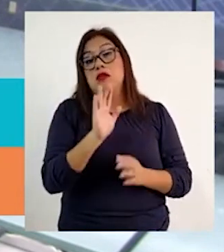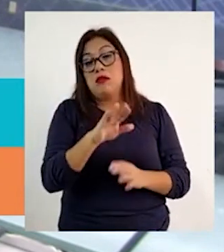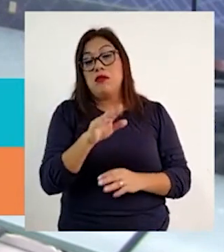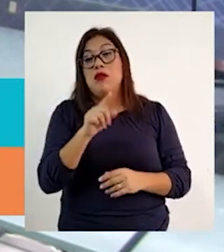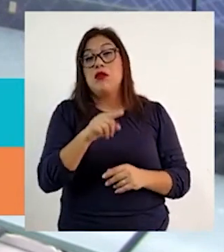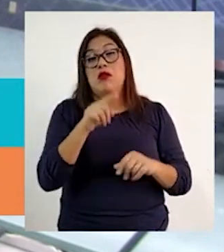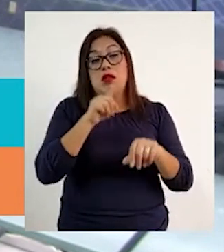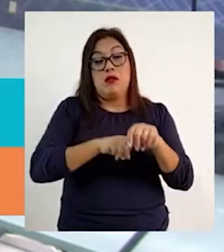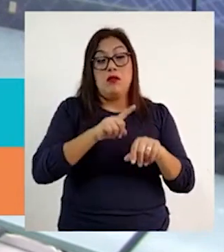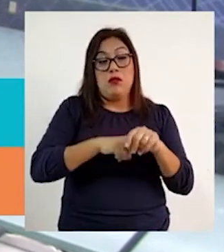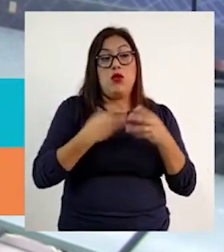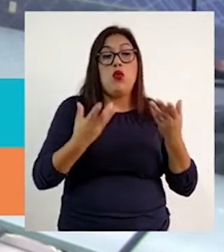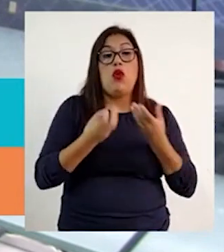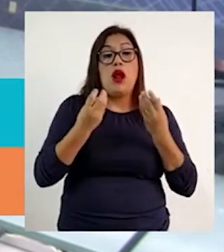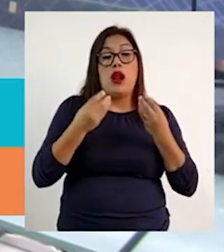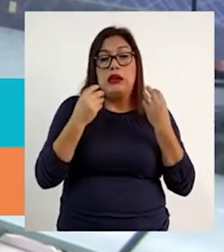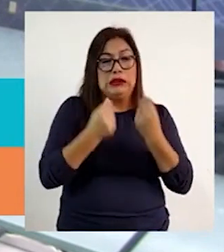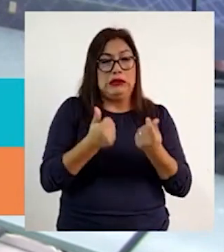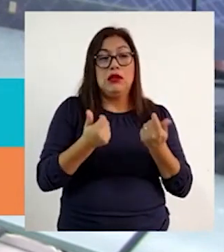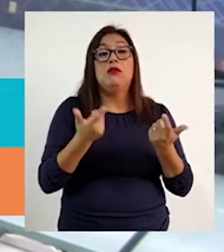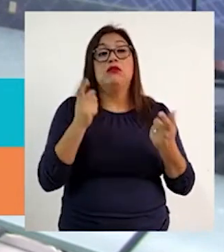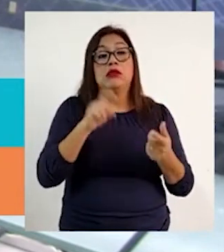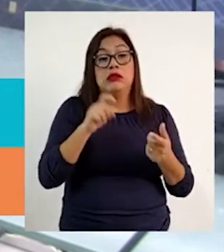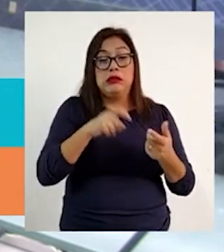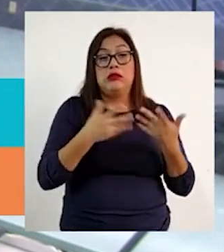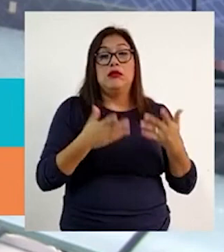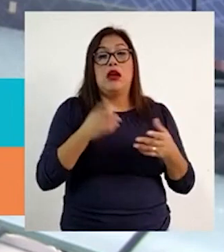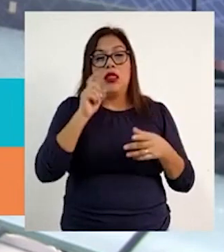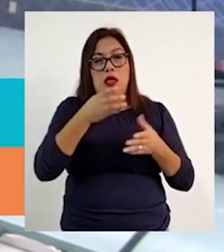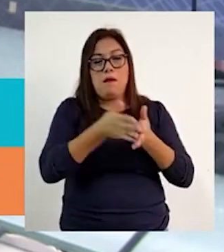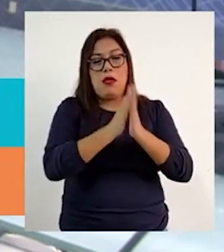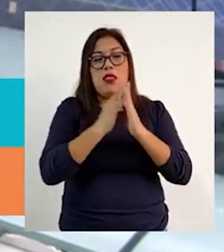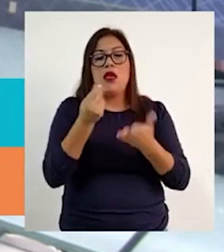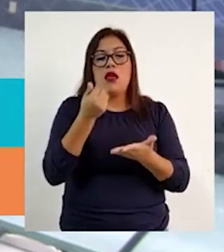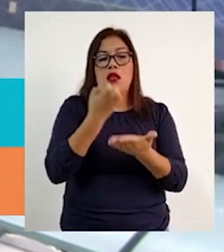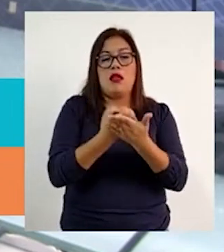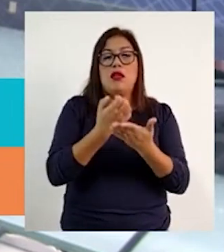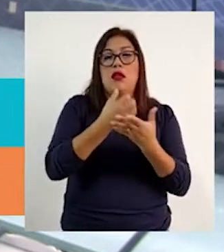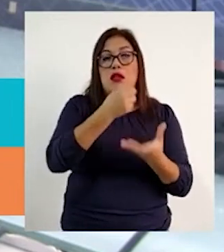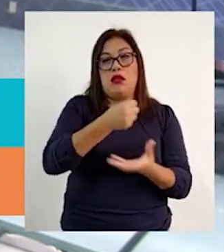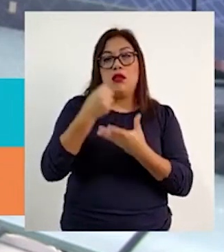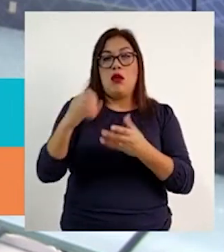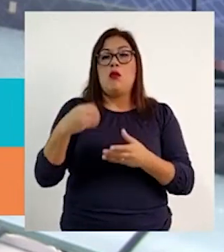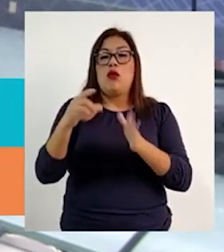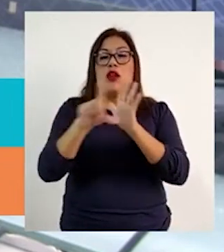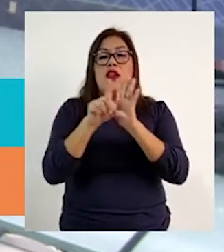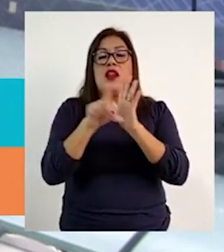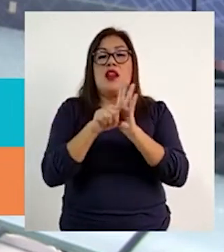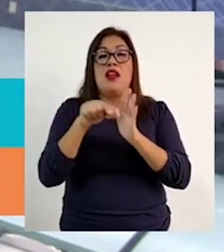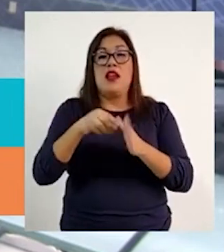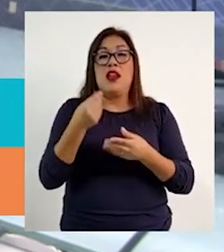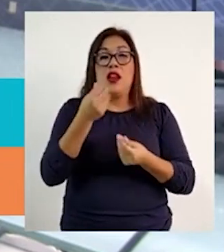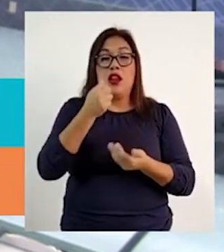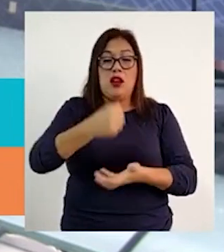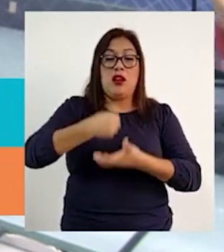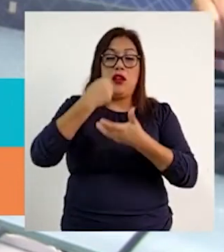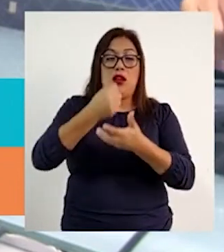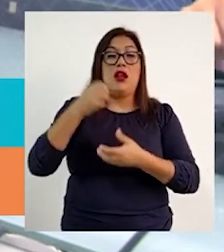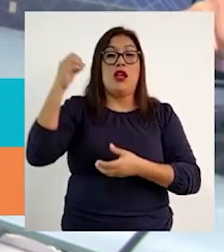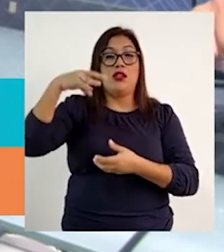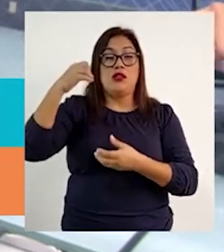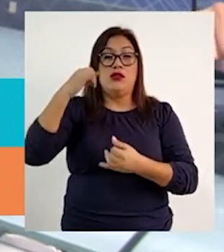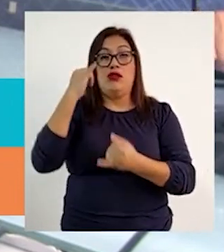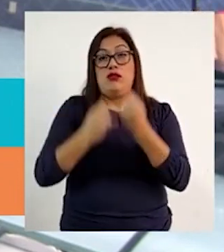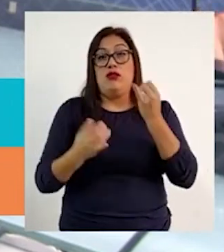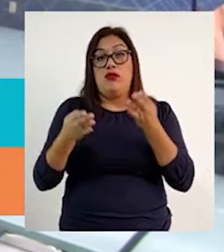momento oportuno para pedir más presupuesto, porque la ley del presupuesto se cierra en agosto y se aprueba prácticamente en